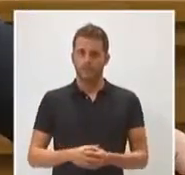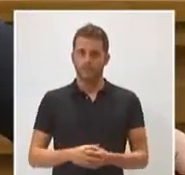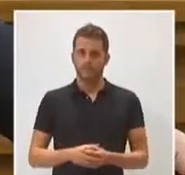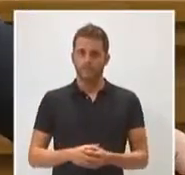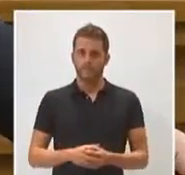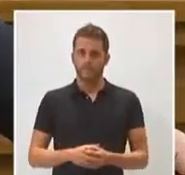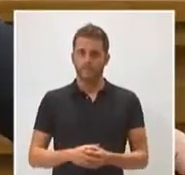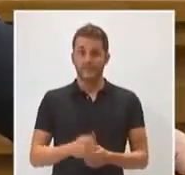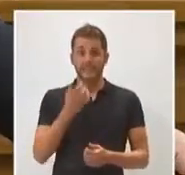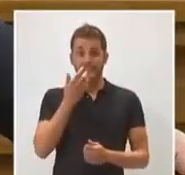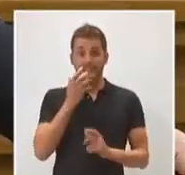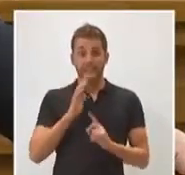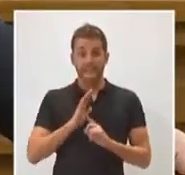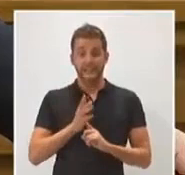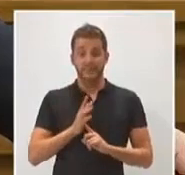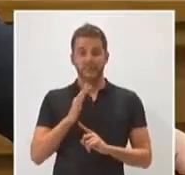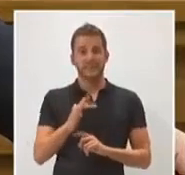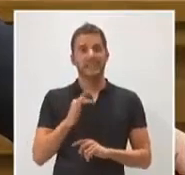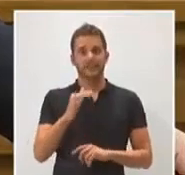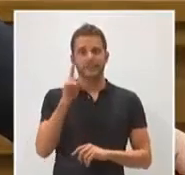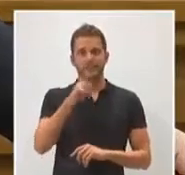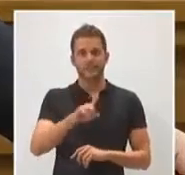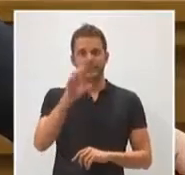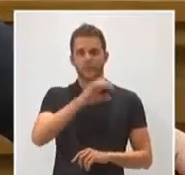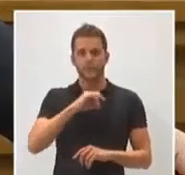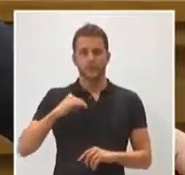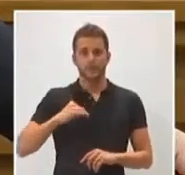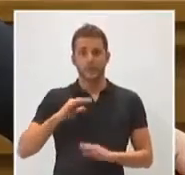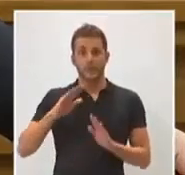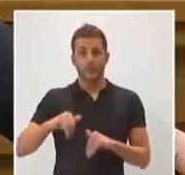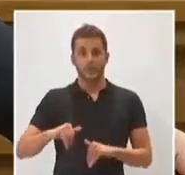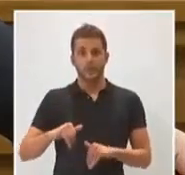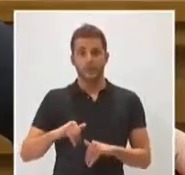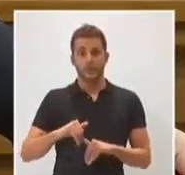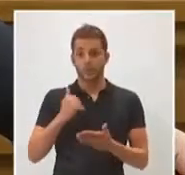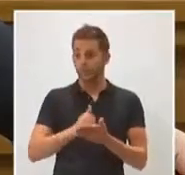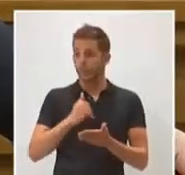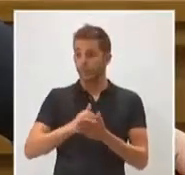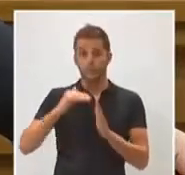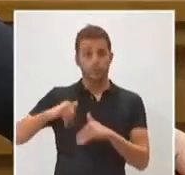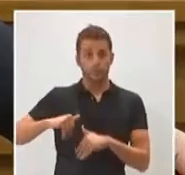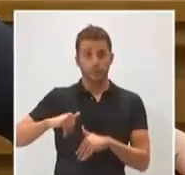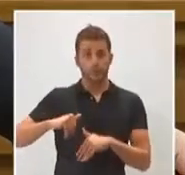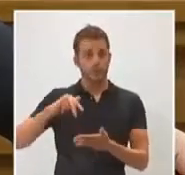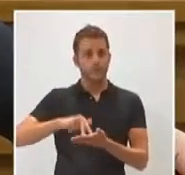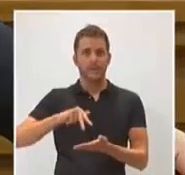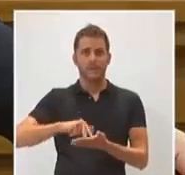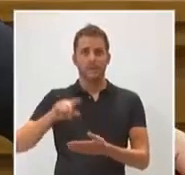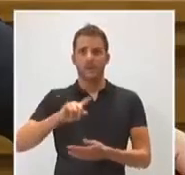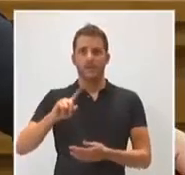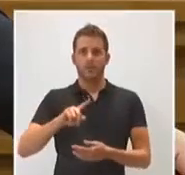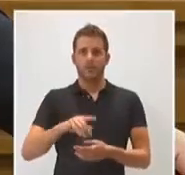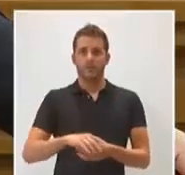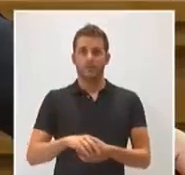si no llega a ser por castilla-la mancha' y alguna comunidad autónoma más el último curso ni siquiera hubiera sido presenciales porque había tentaciones todavía